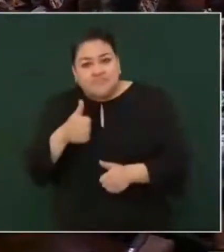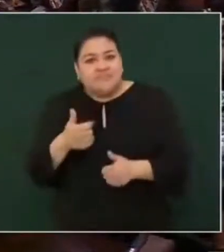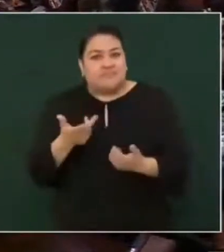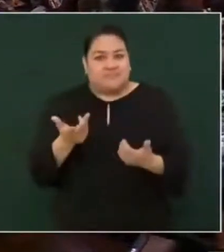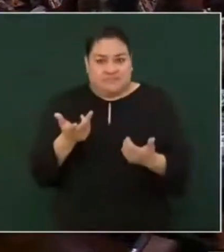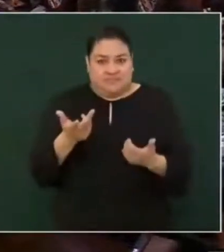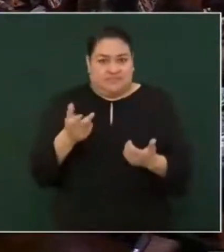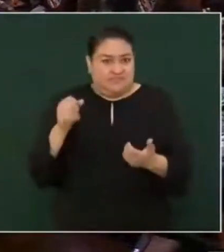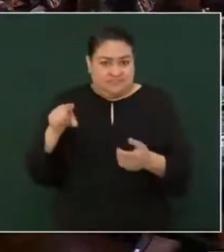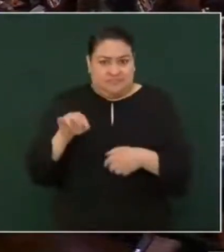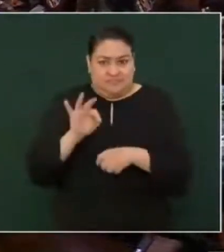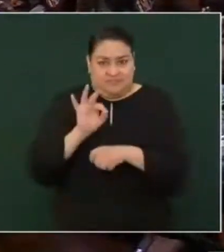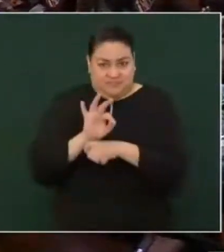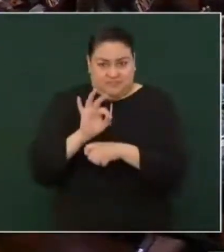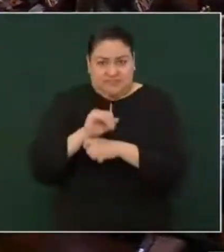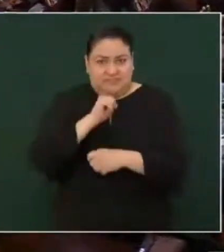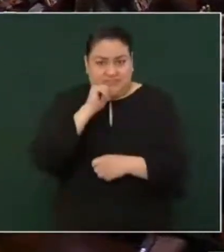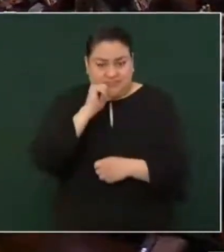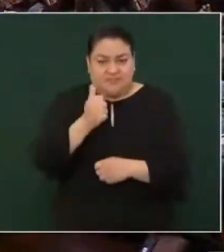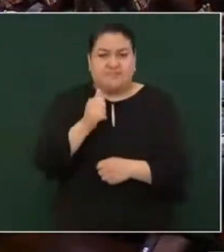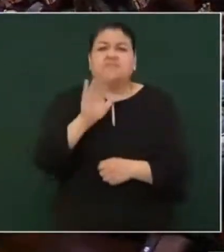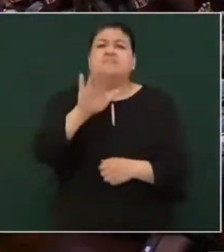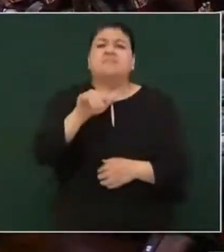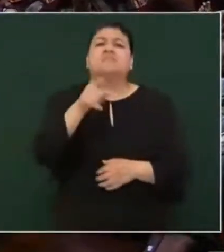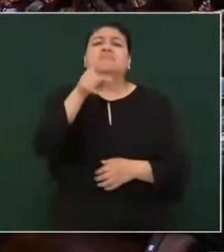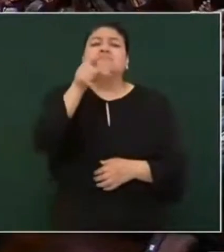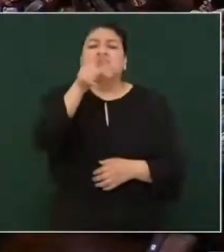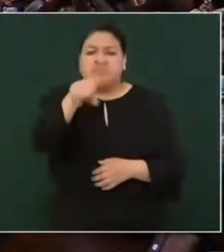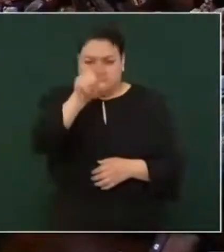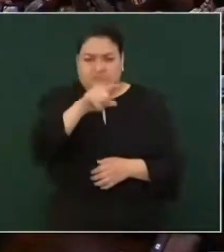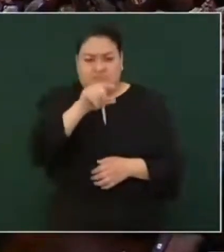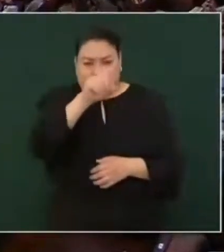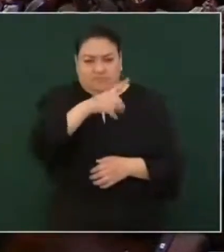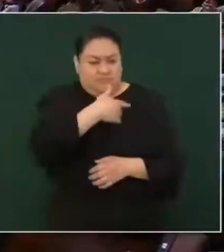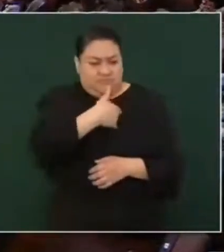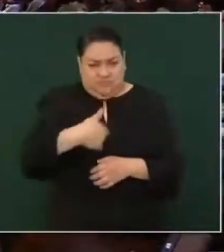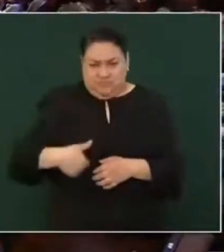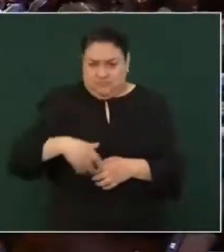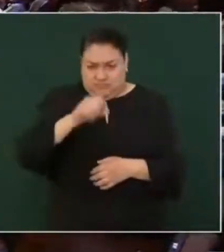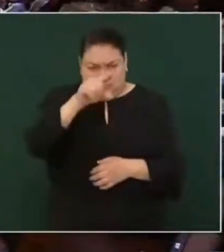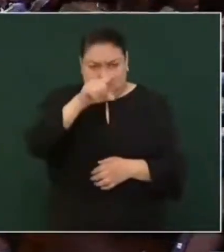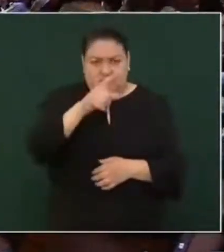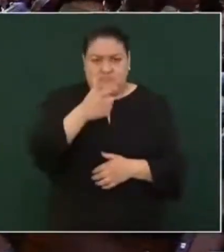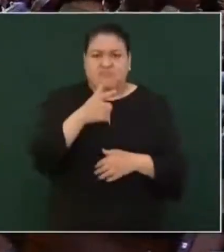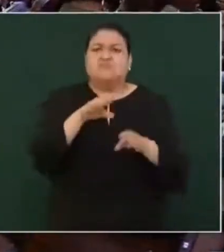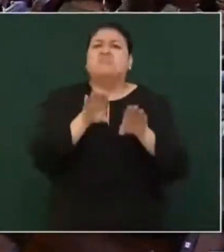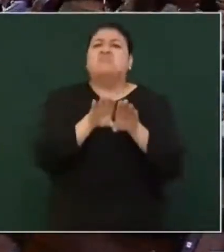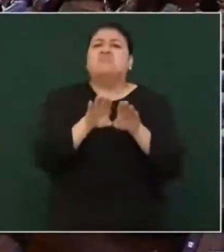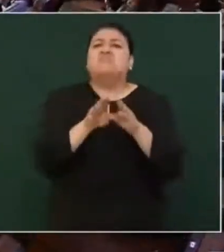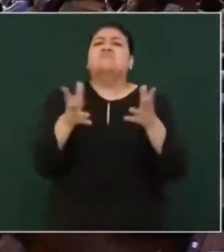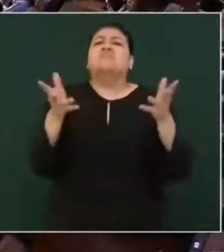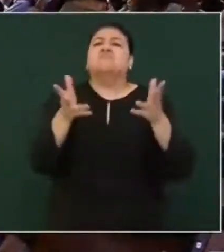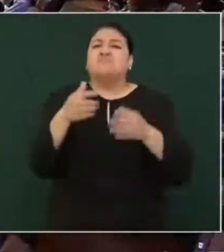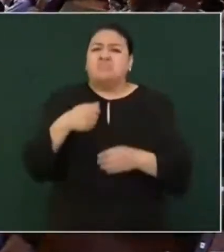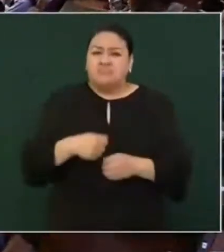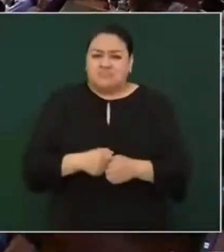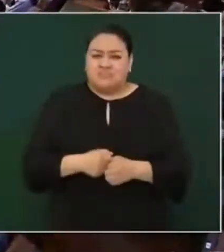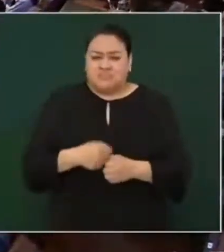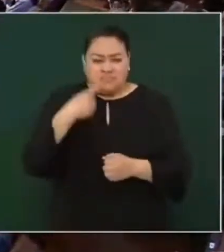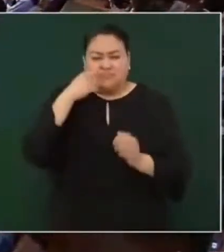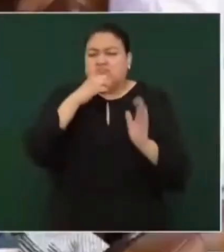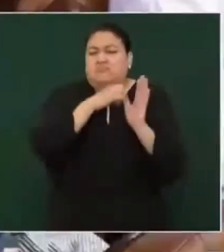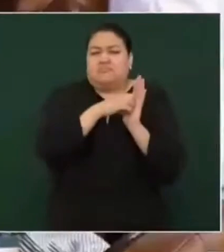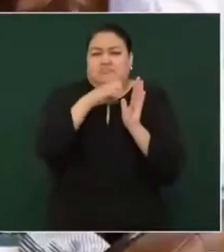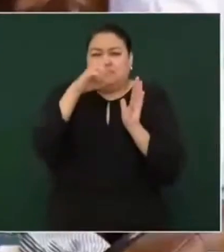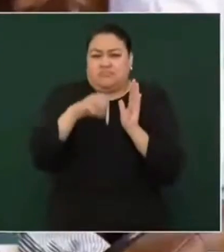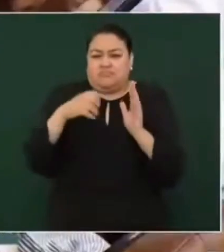causas. ¿Cómo, cómo ustedes van a trabajar precisamente para evitar